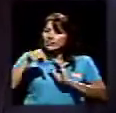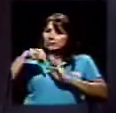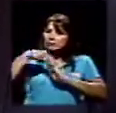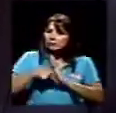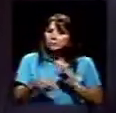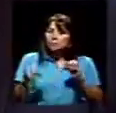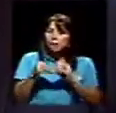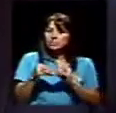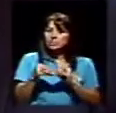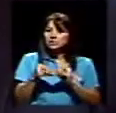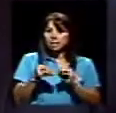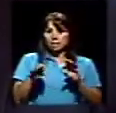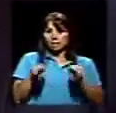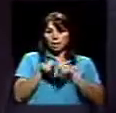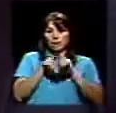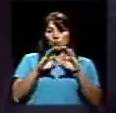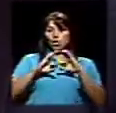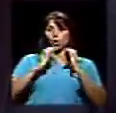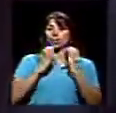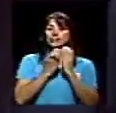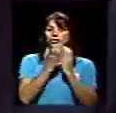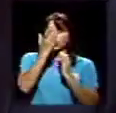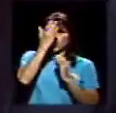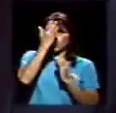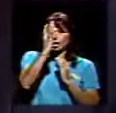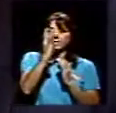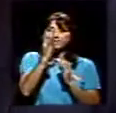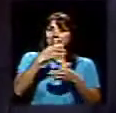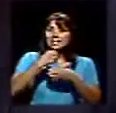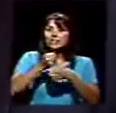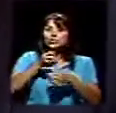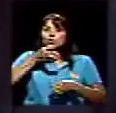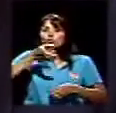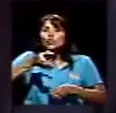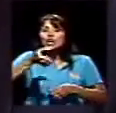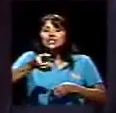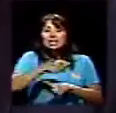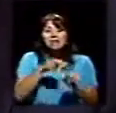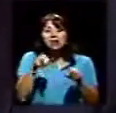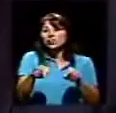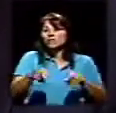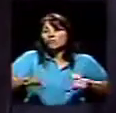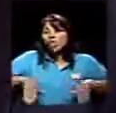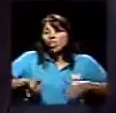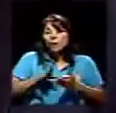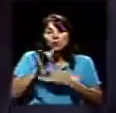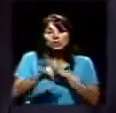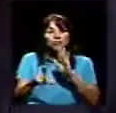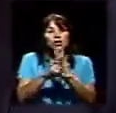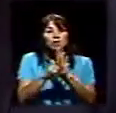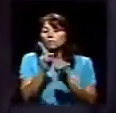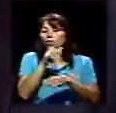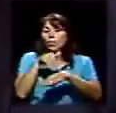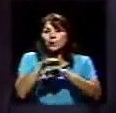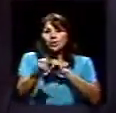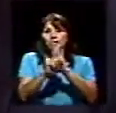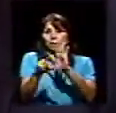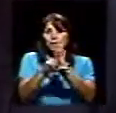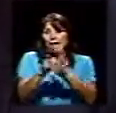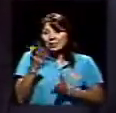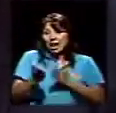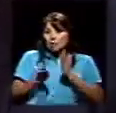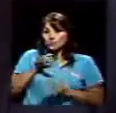las sugerencias de la Comisión de Notables no fueron plasmadas en proyectos de ley ni enviadas a la Asamblea. Posiblemente algunas de las más importantes ni